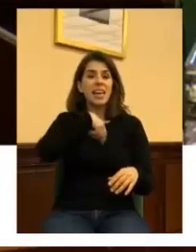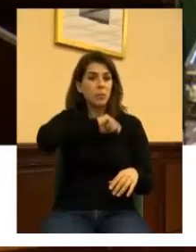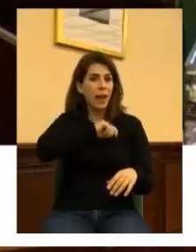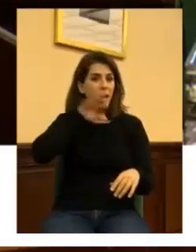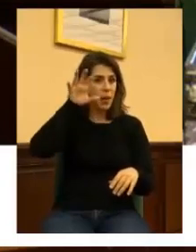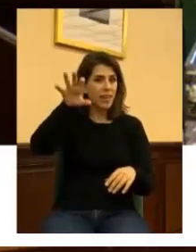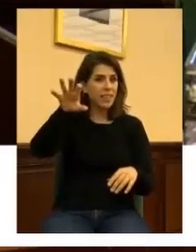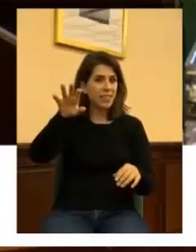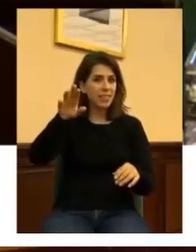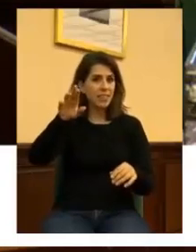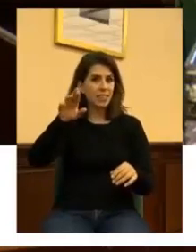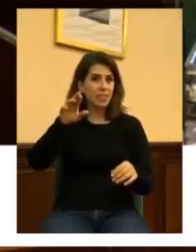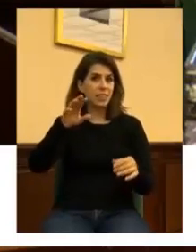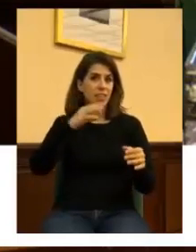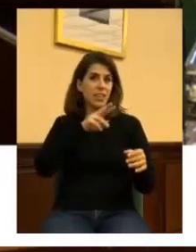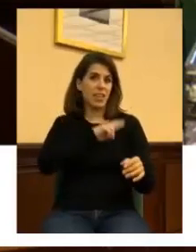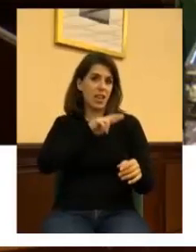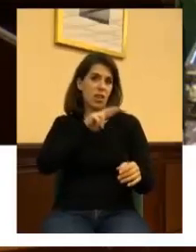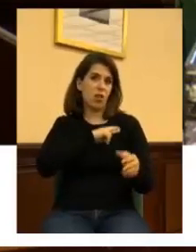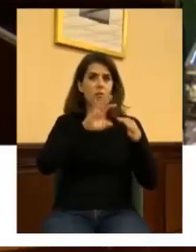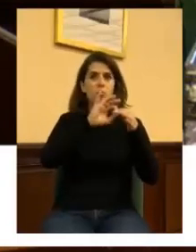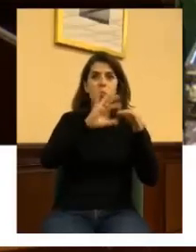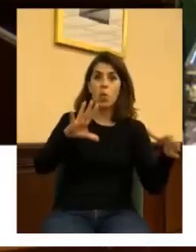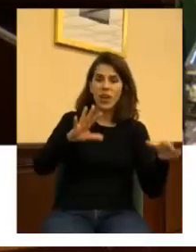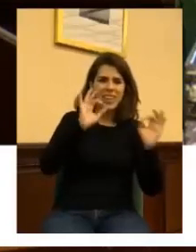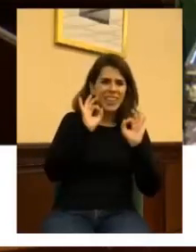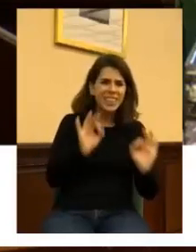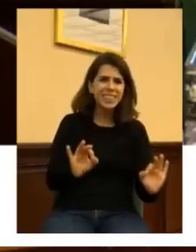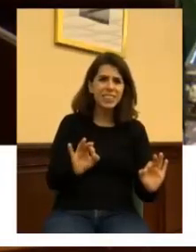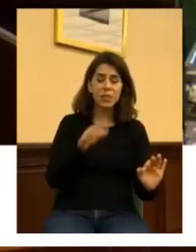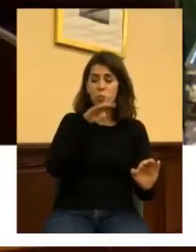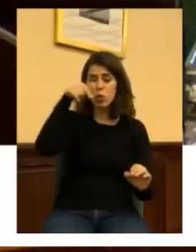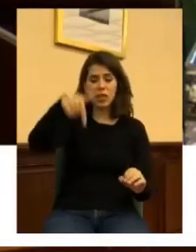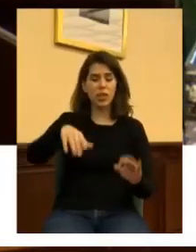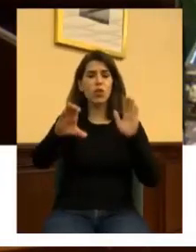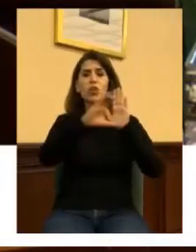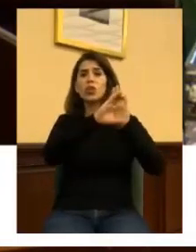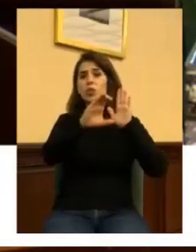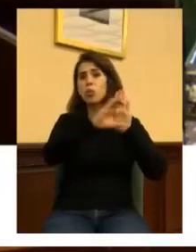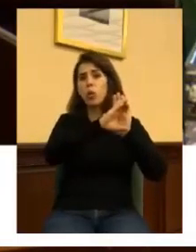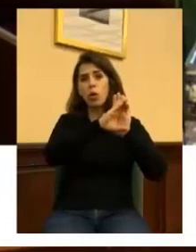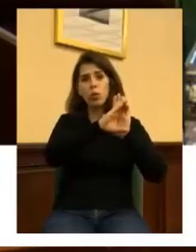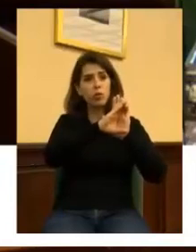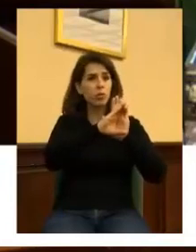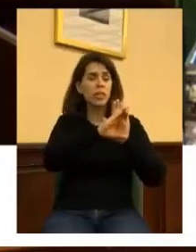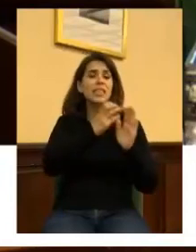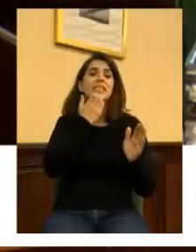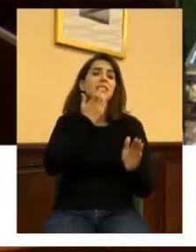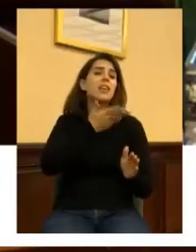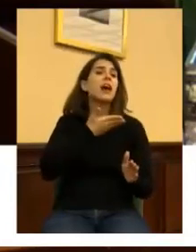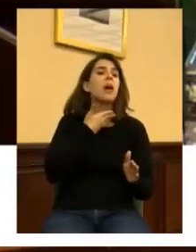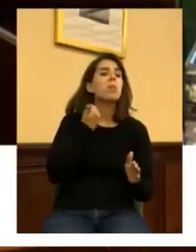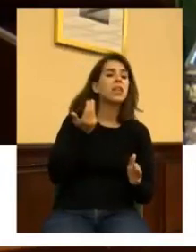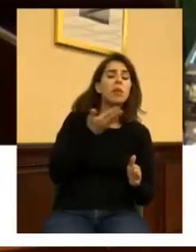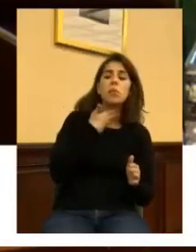aconfesional del Estado, porque es que aquí somos constitucionalistas para lo que queremos.